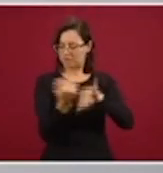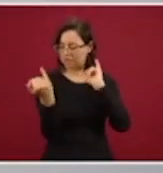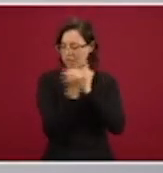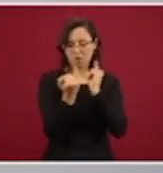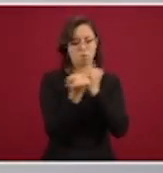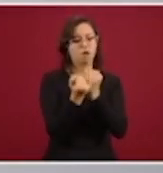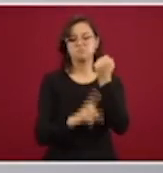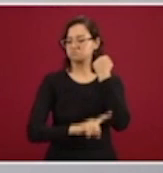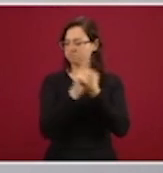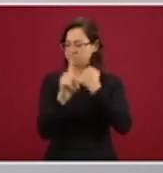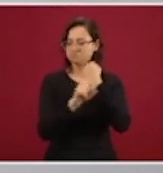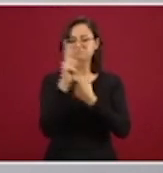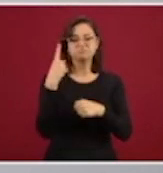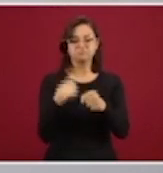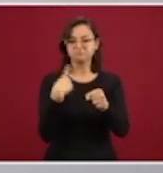ellos atravesando,